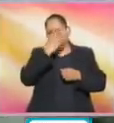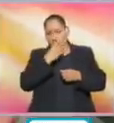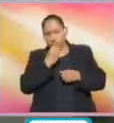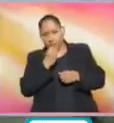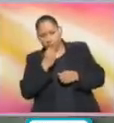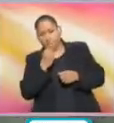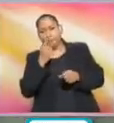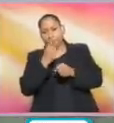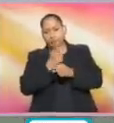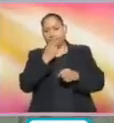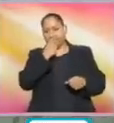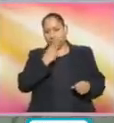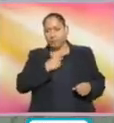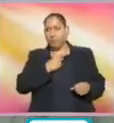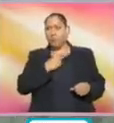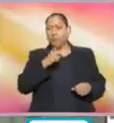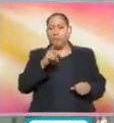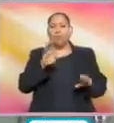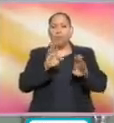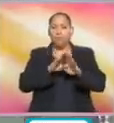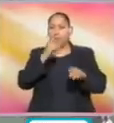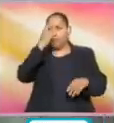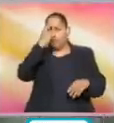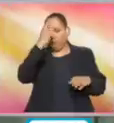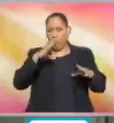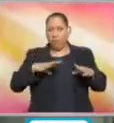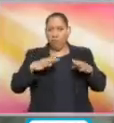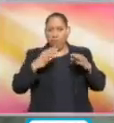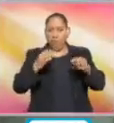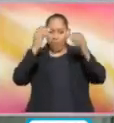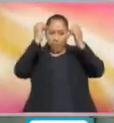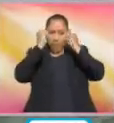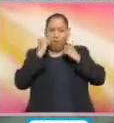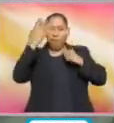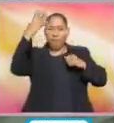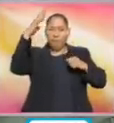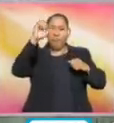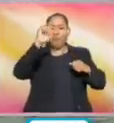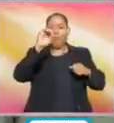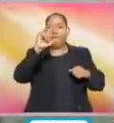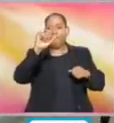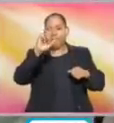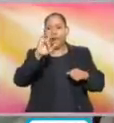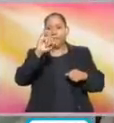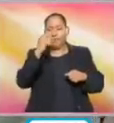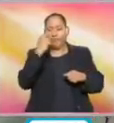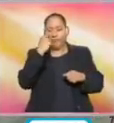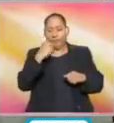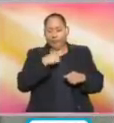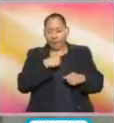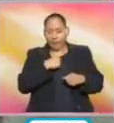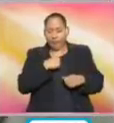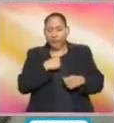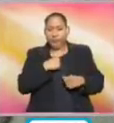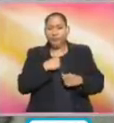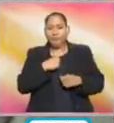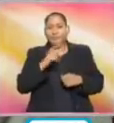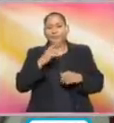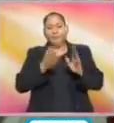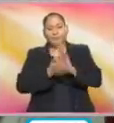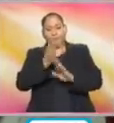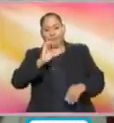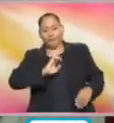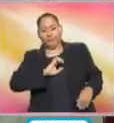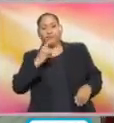y primero platíquenos cómo fue que surgió la máscara de Solar. No, muchas gracias. Sí, bueno, yo cuando fui a entrenar